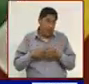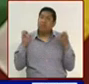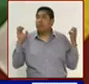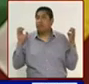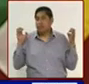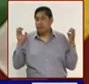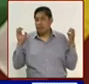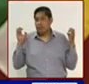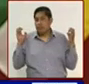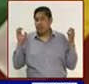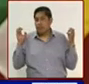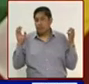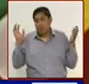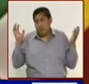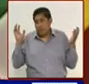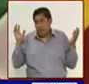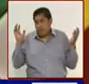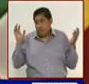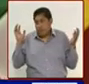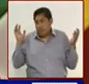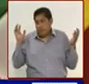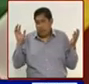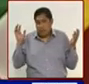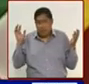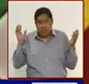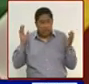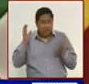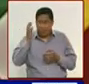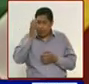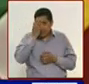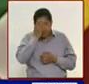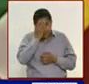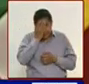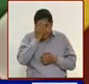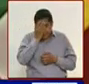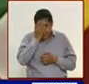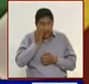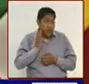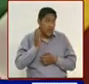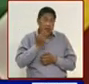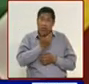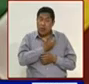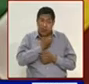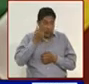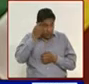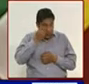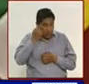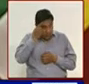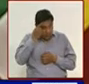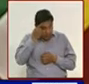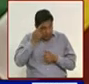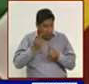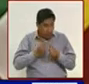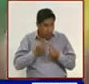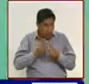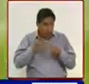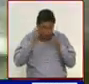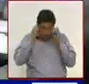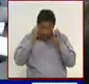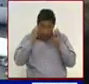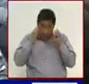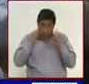diálogo. Bueno, para nosotros obviamente preocupante, porque para nuestro gobierno lo primero es